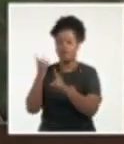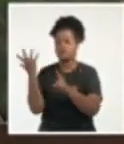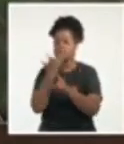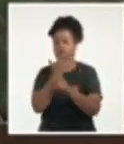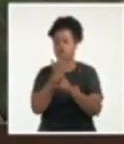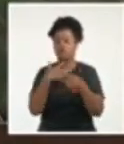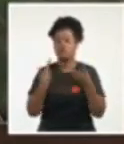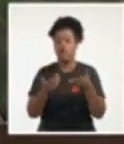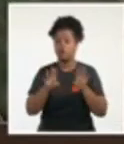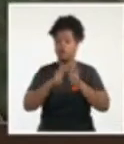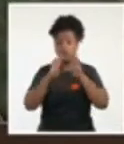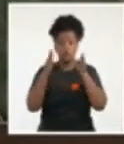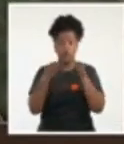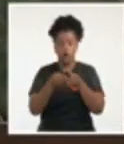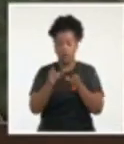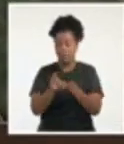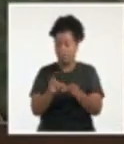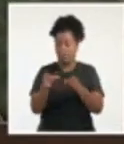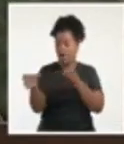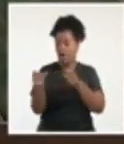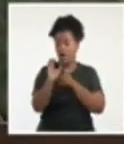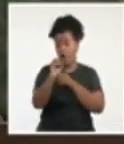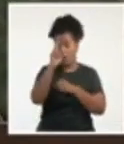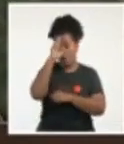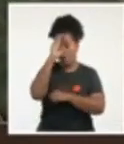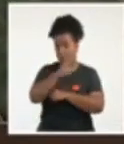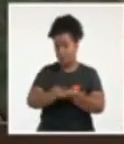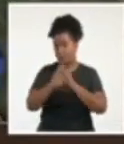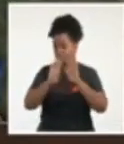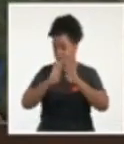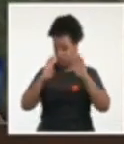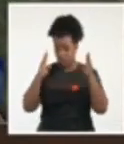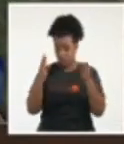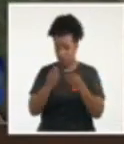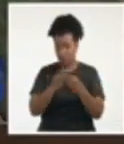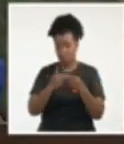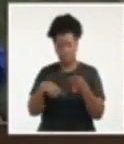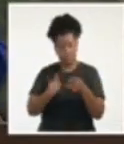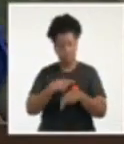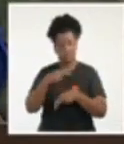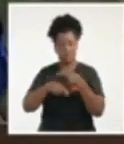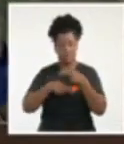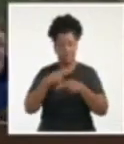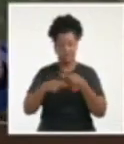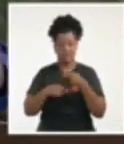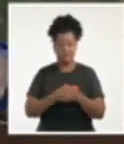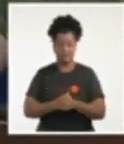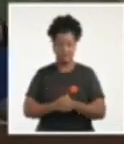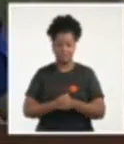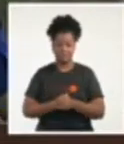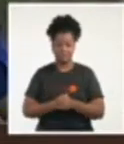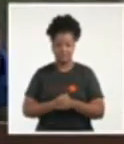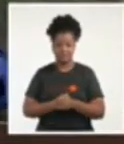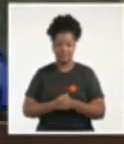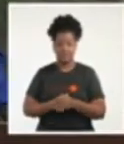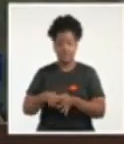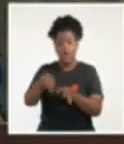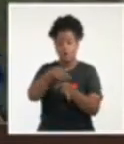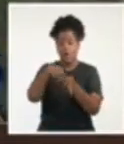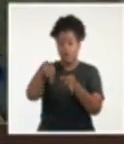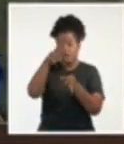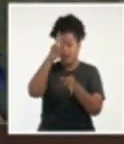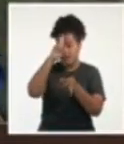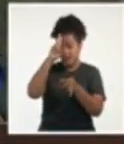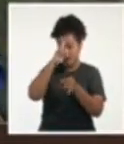personas iban a instituciones estatales, que eran nuestras redes policlínicos, nuestras redes de centros